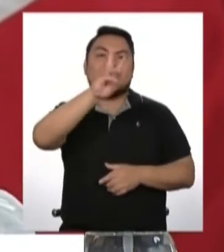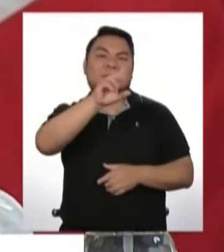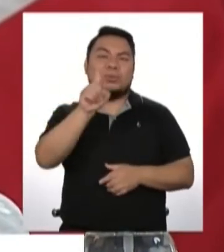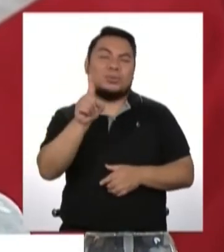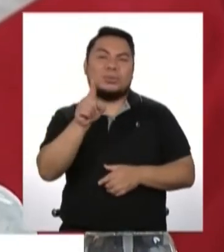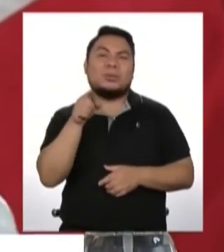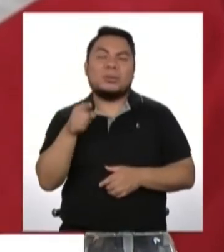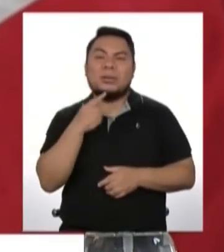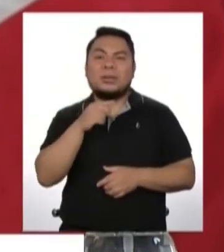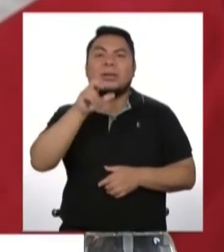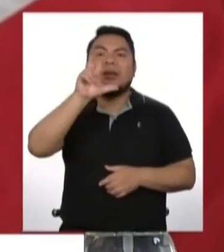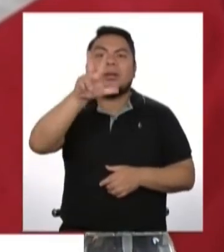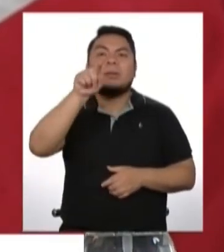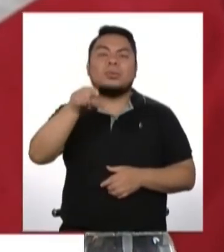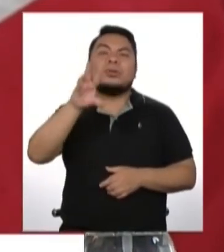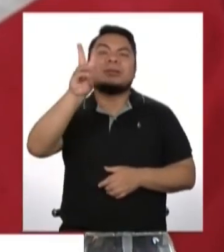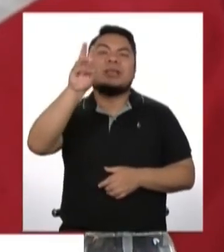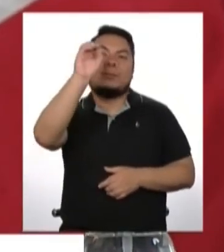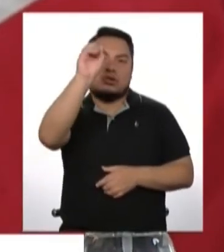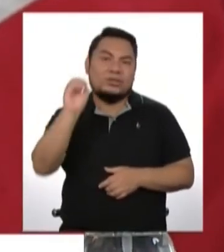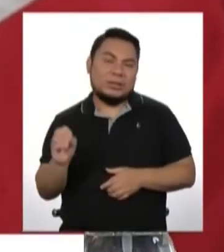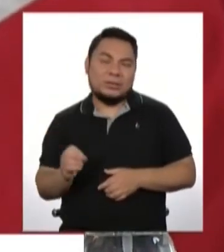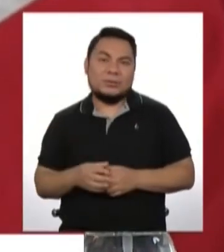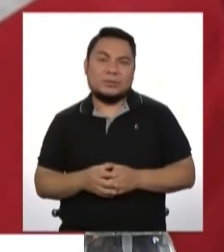es 3.6%.